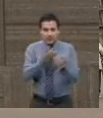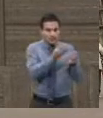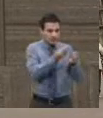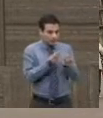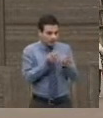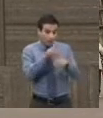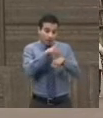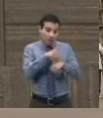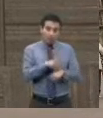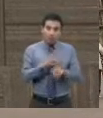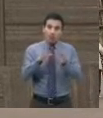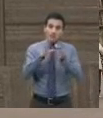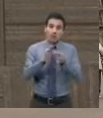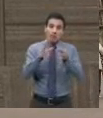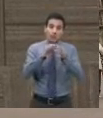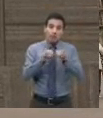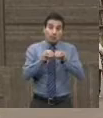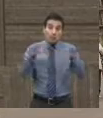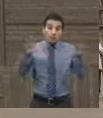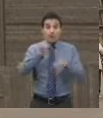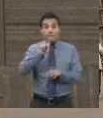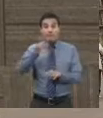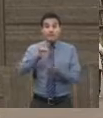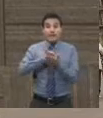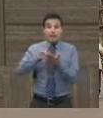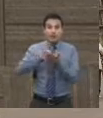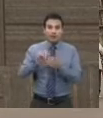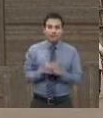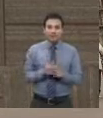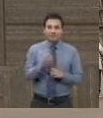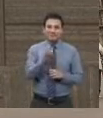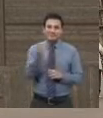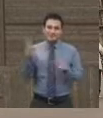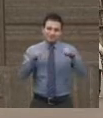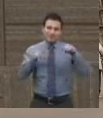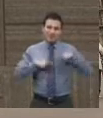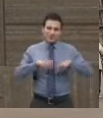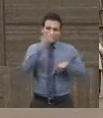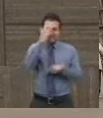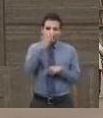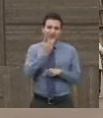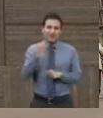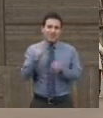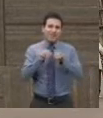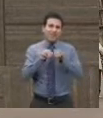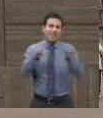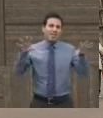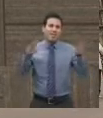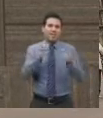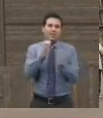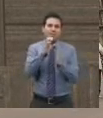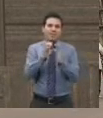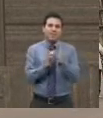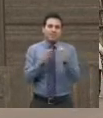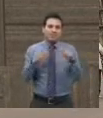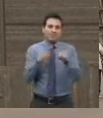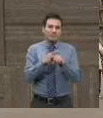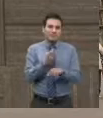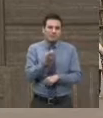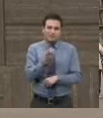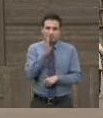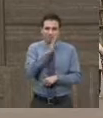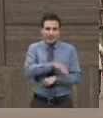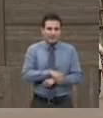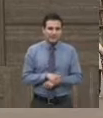simpatía por el mismo partido, se pusieron a violar de manera flagrante la Constitución y la ley.